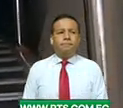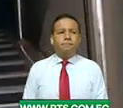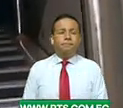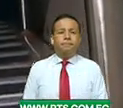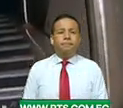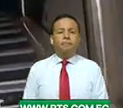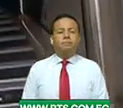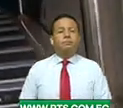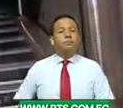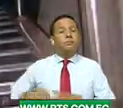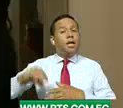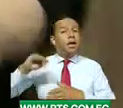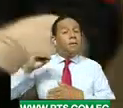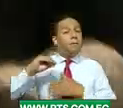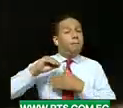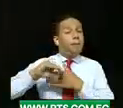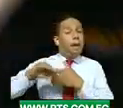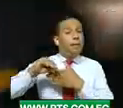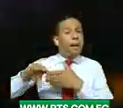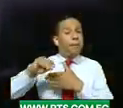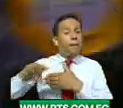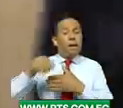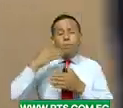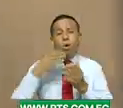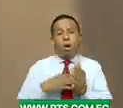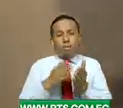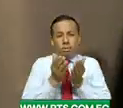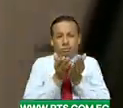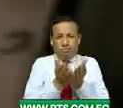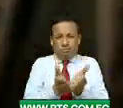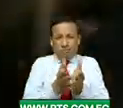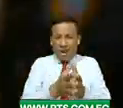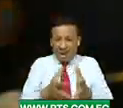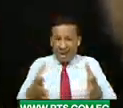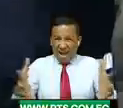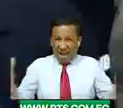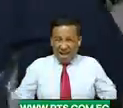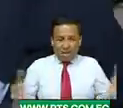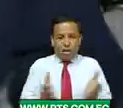La alarma fue anunciada en el área de cocina de la corbeta Manabí,